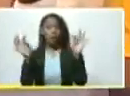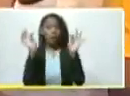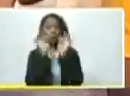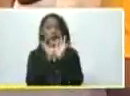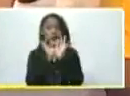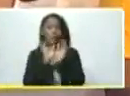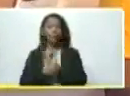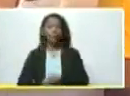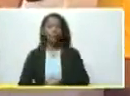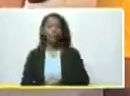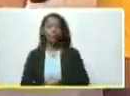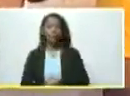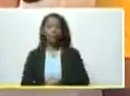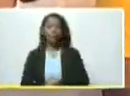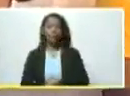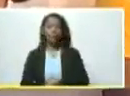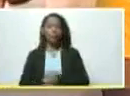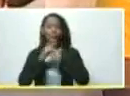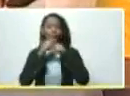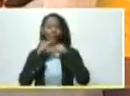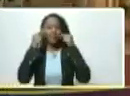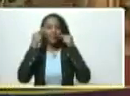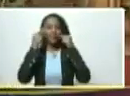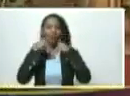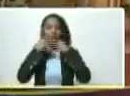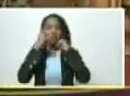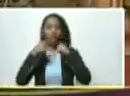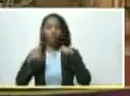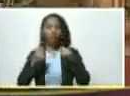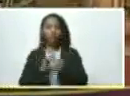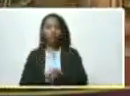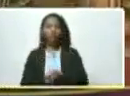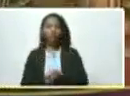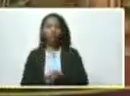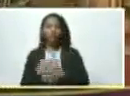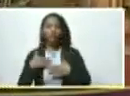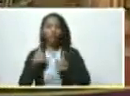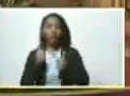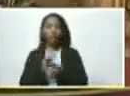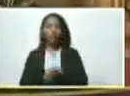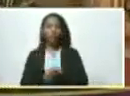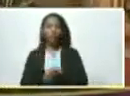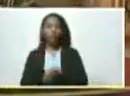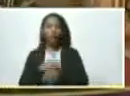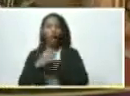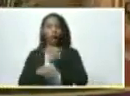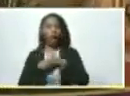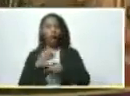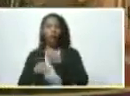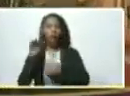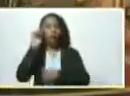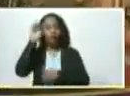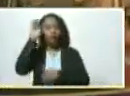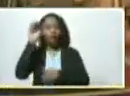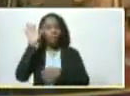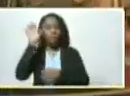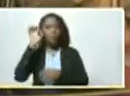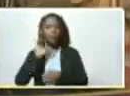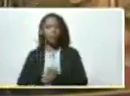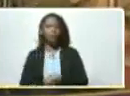de Nutrición, sonreír felices, sanos y garantizando el futuro de la